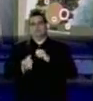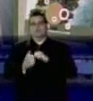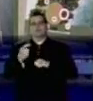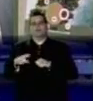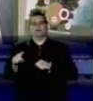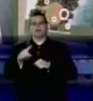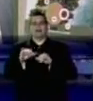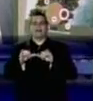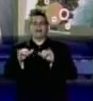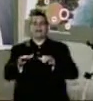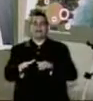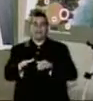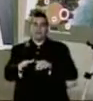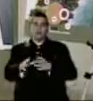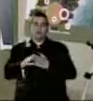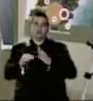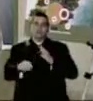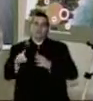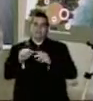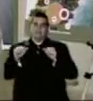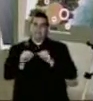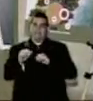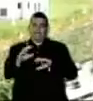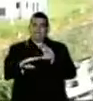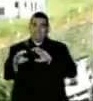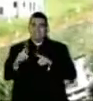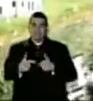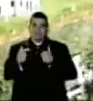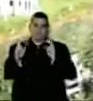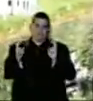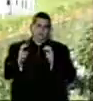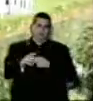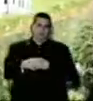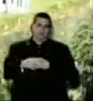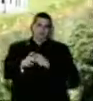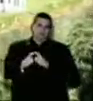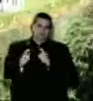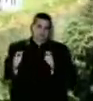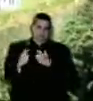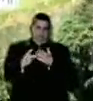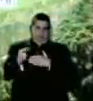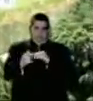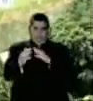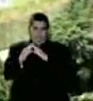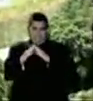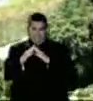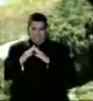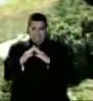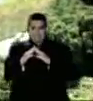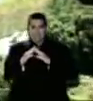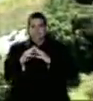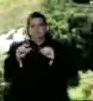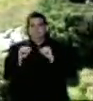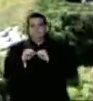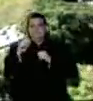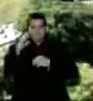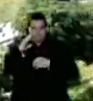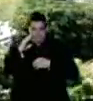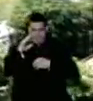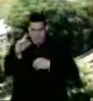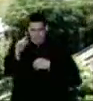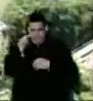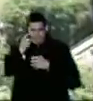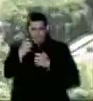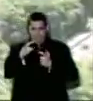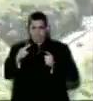cantidad de ingenieros y estudiantes en el área de ciencias vivas. Con el megaproyecto Ciudad de las Ciencias y el Corredor del Conocimiento, el gobierno busca